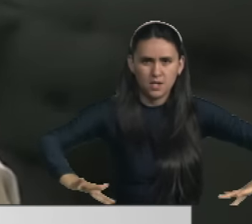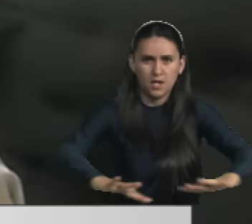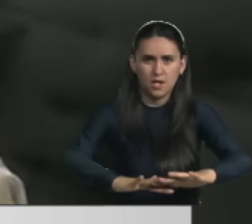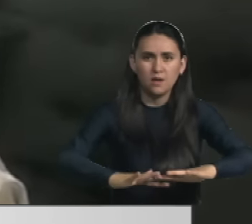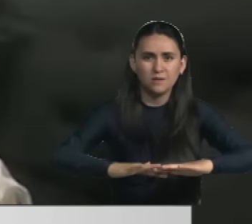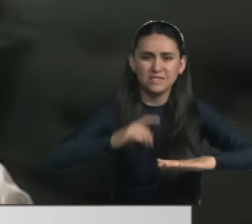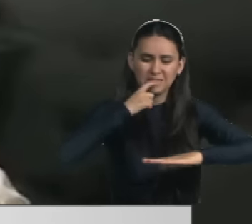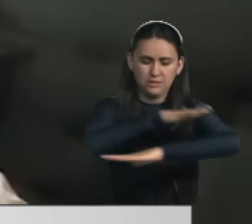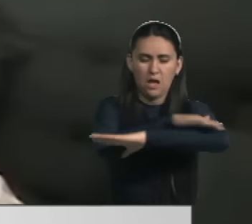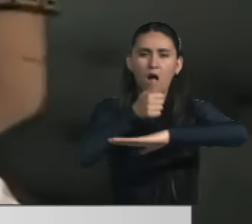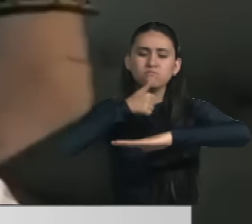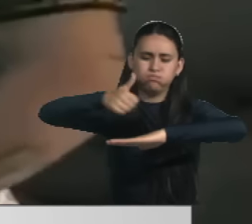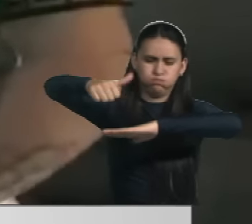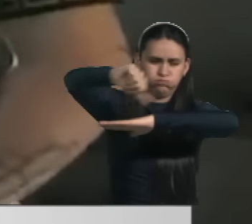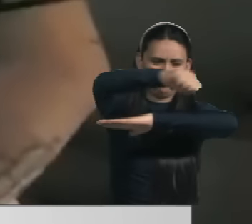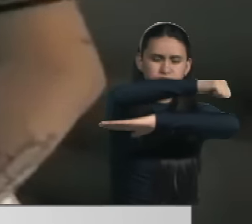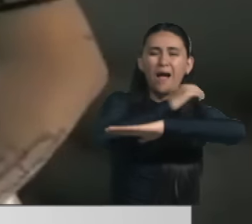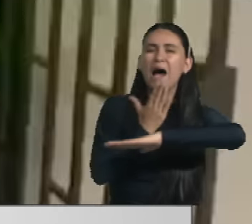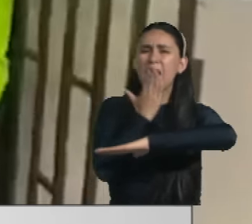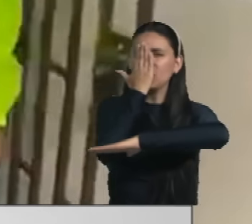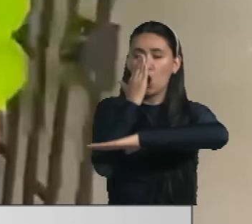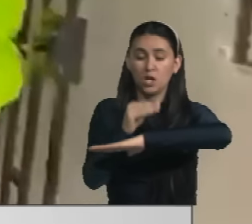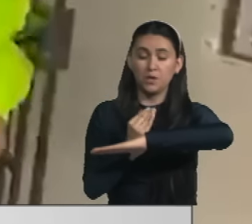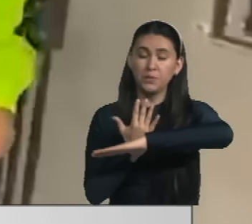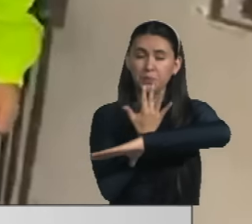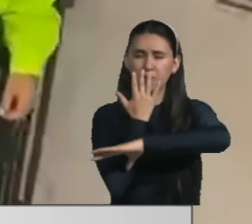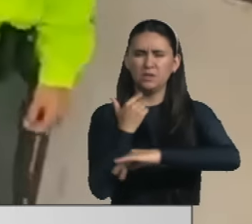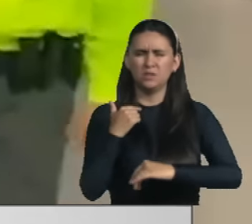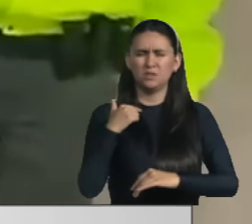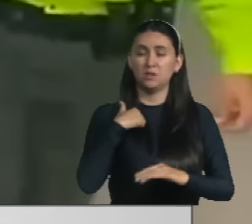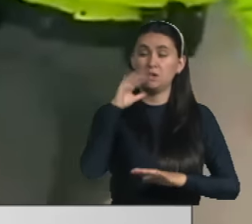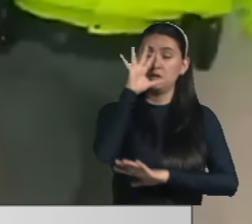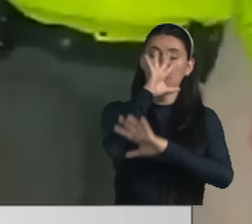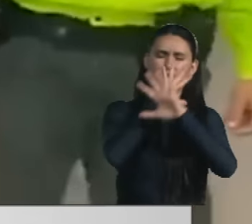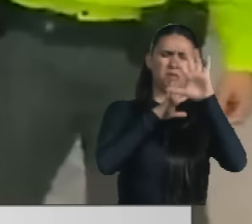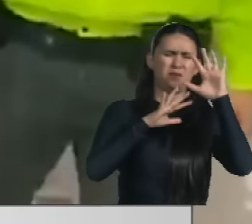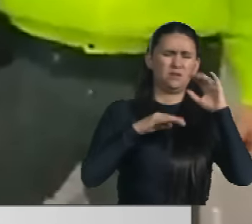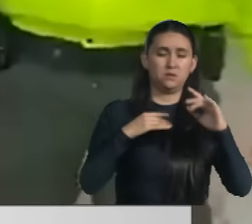a sentir como pues como embobada, como mareada.